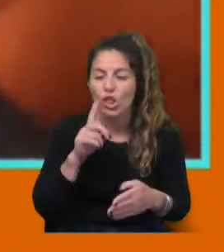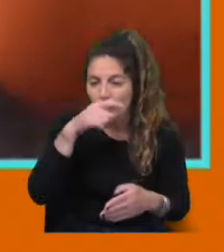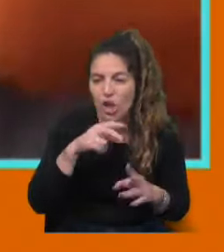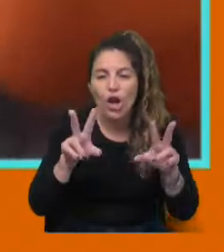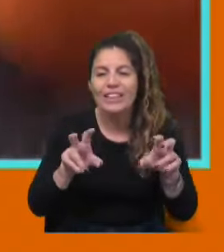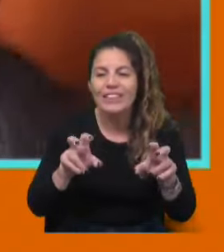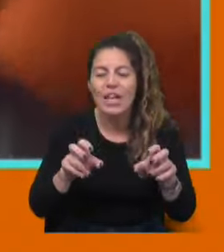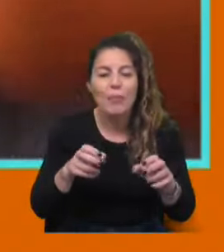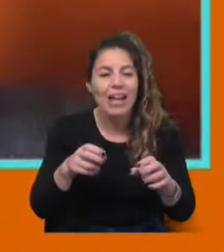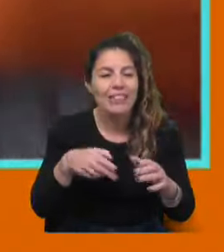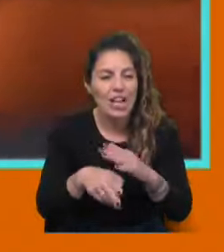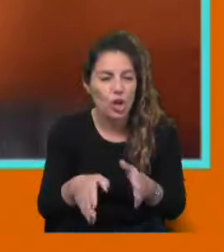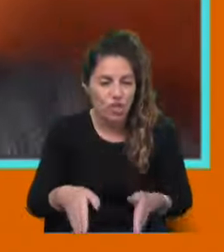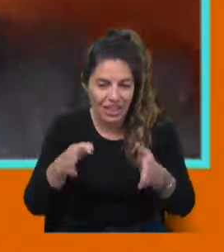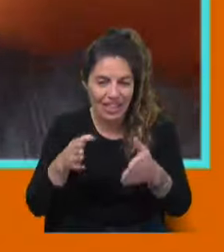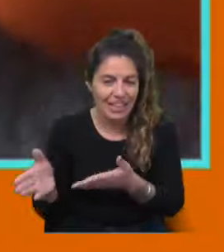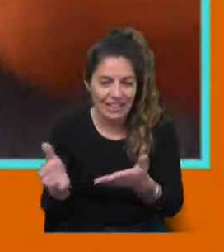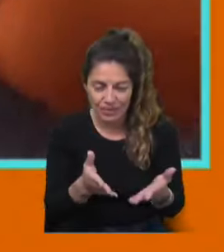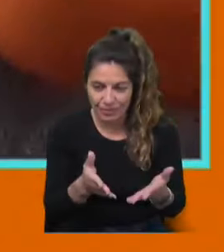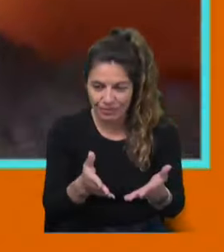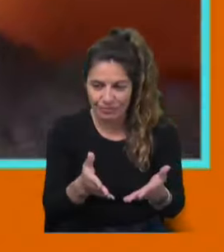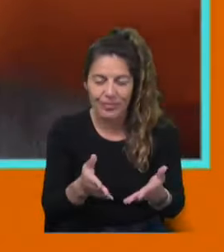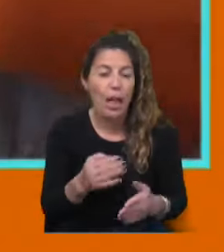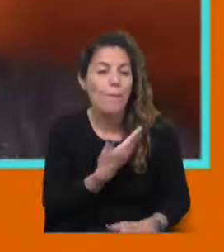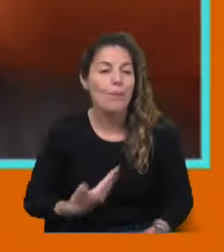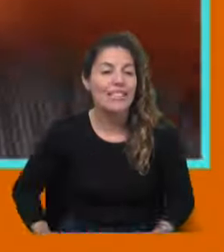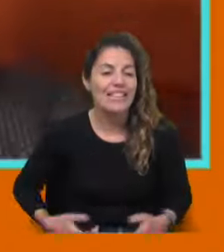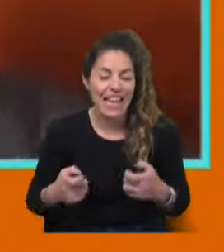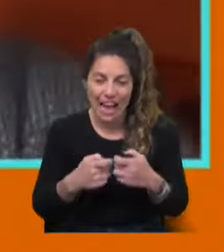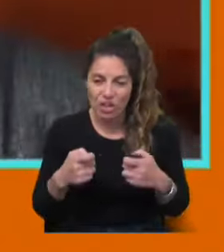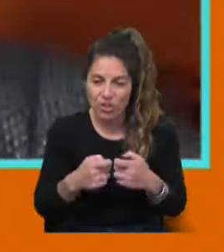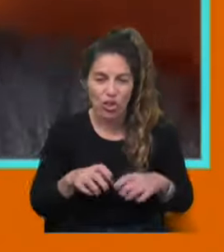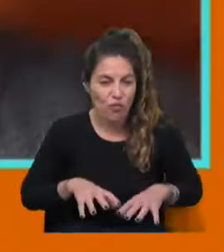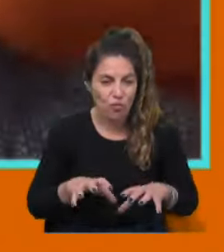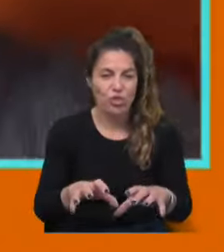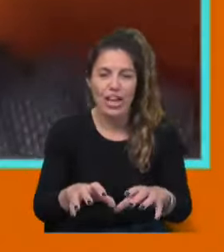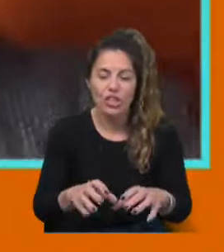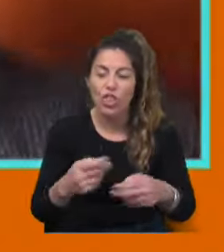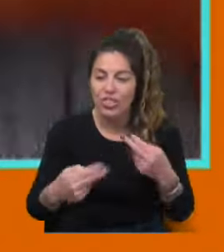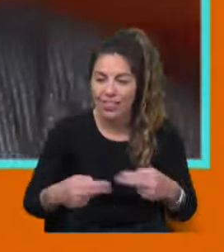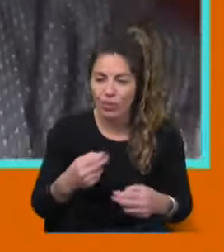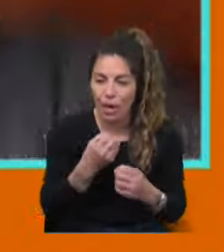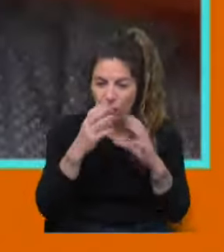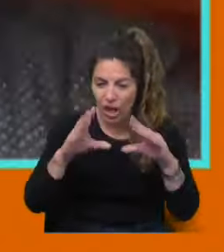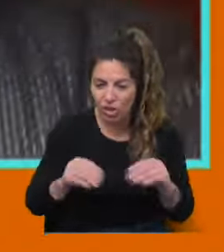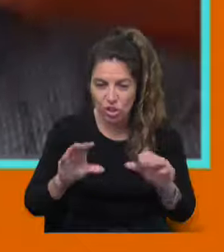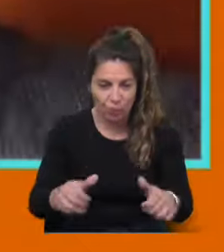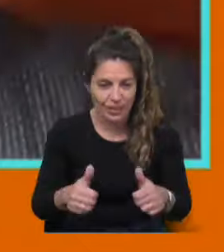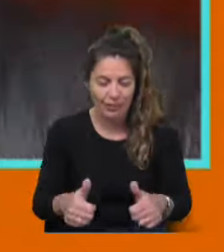los escáneres, y para eso vamos a estar recibiendo a Roberto Valdivieso, el presidente de la Asociación de Funcionarios de Aduanas. Muy buenas noches, ¿cómo le va?